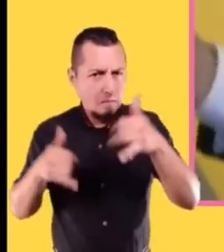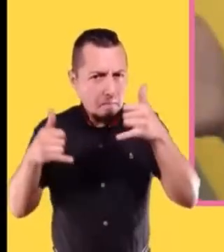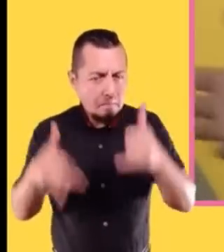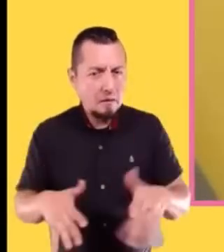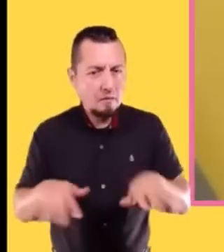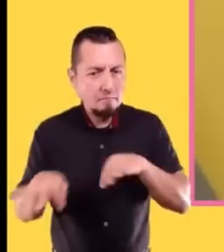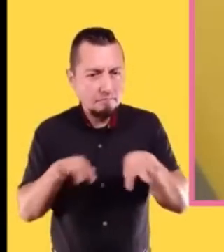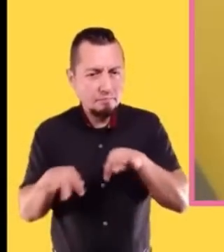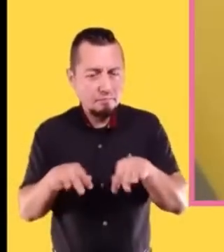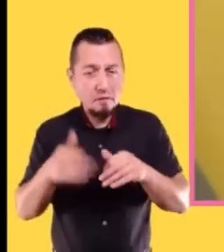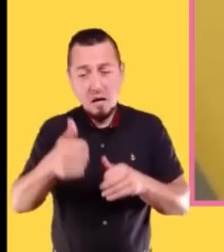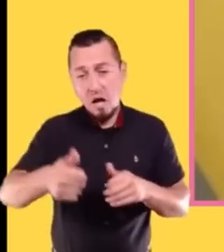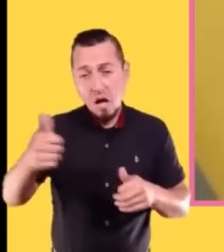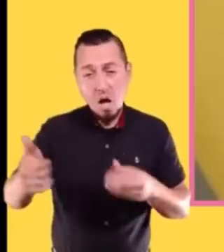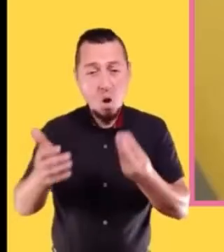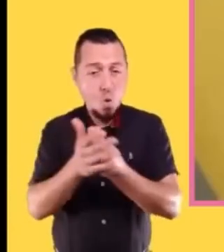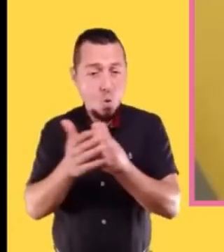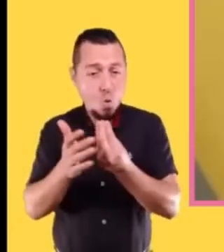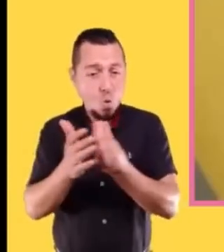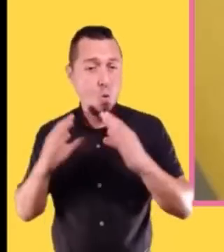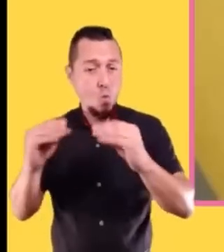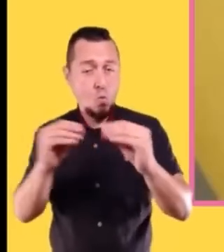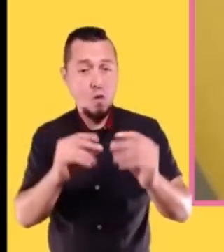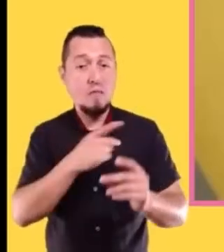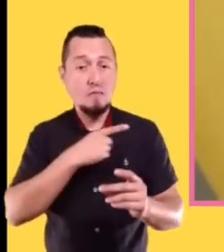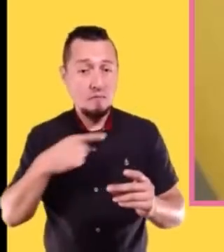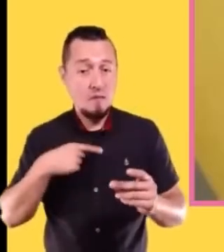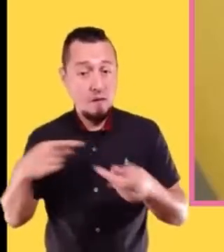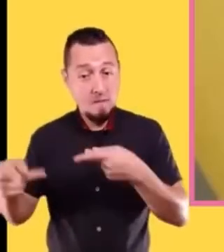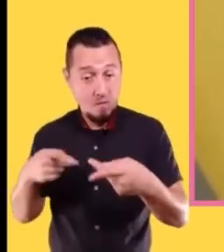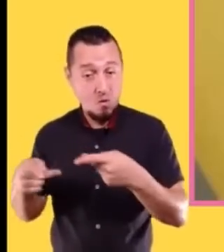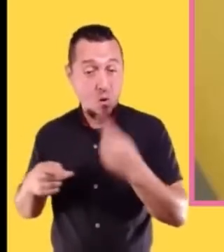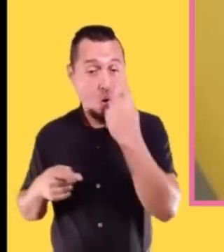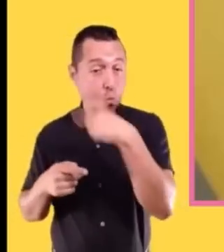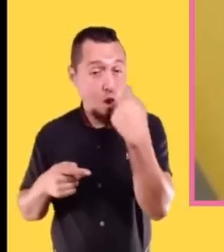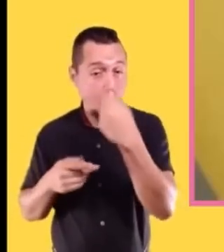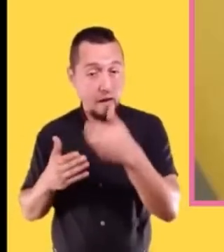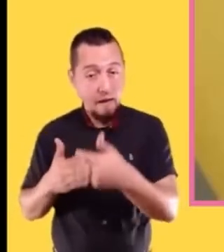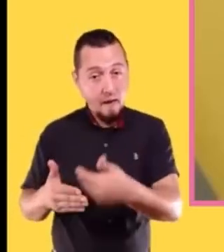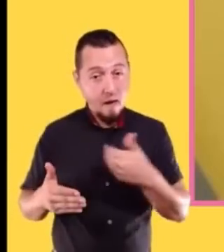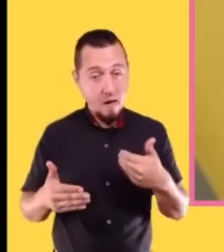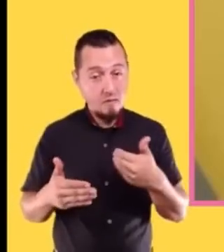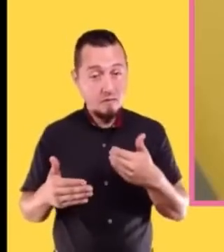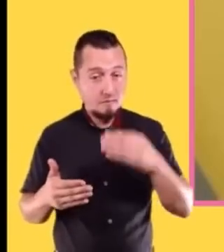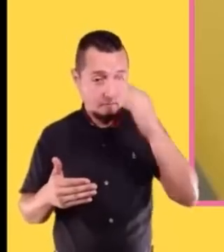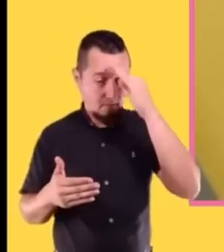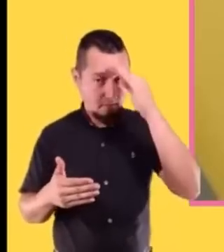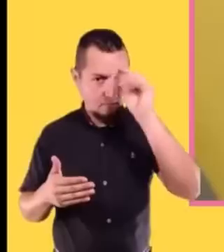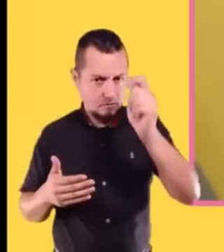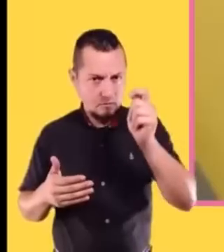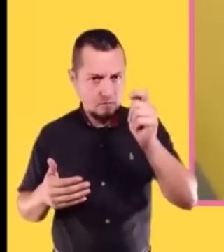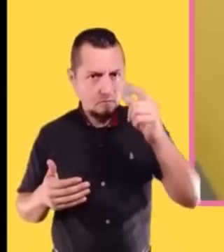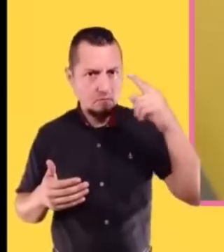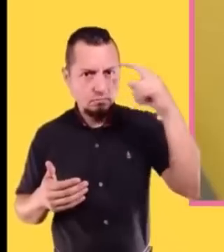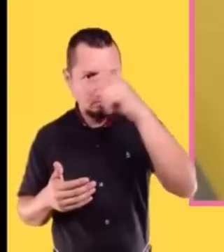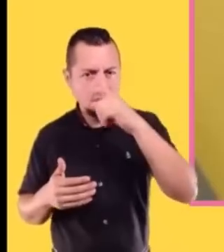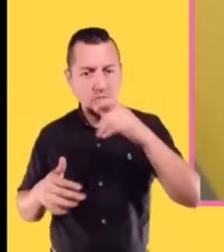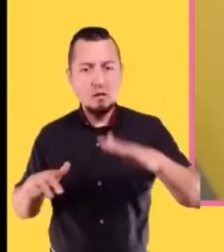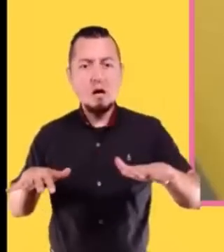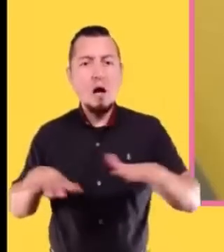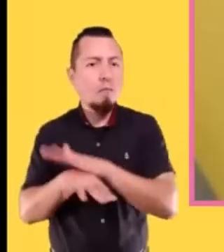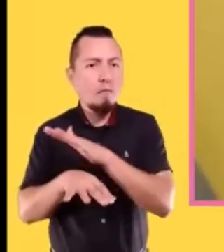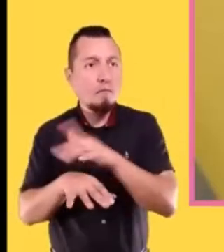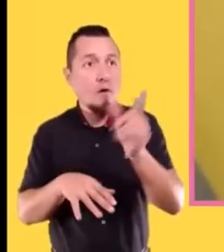clase que tú vas a dar, por lo menos tengas que prepararte 1 hora para dar esa clase, y eso es muy complejo cuando cambia un plan de estudios, pero los